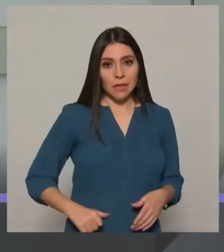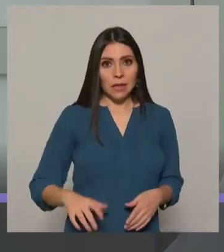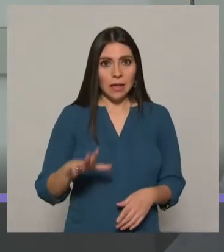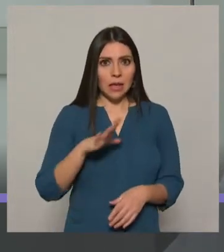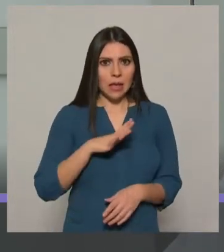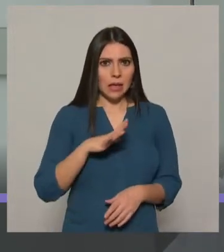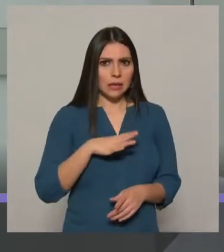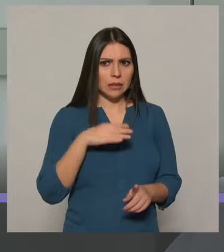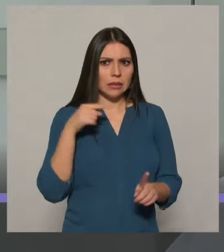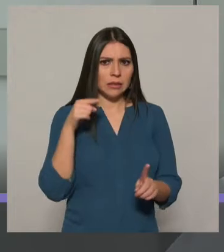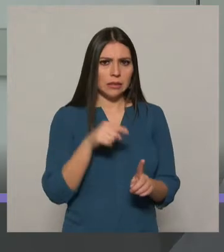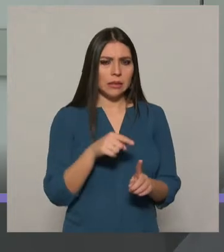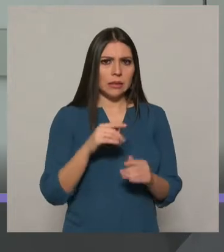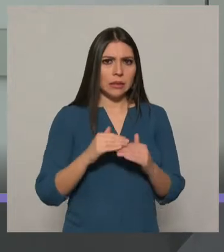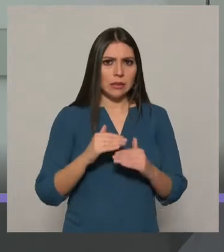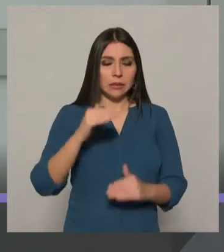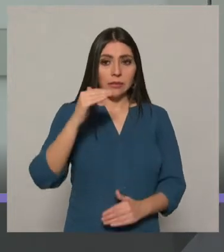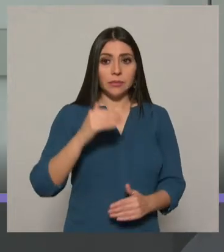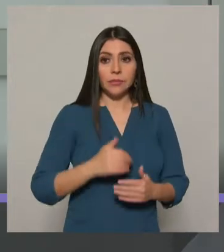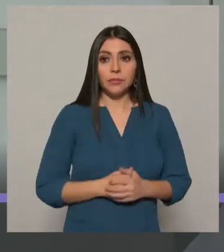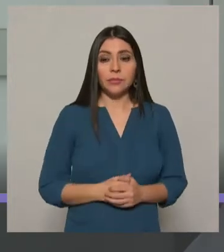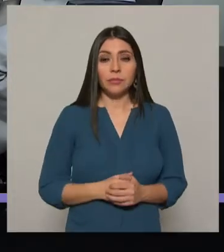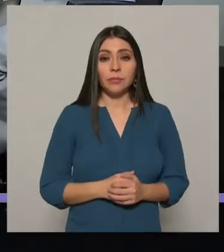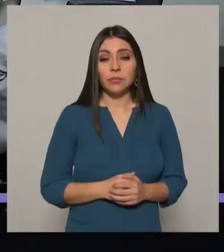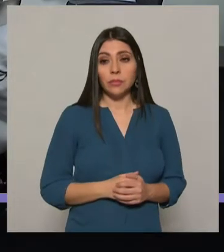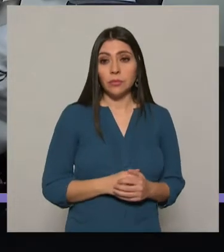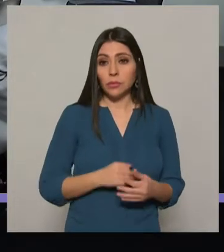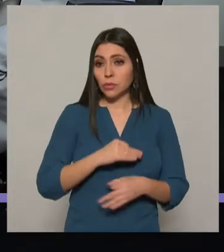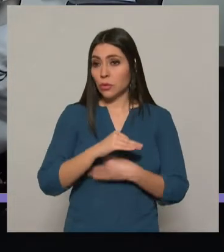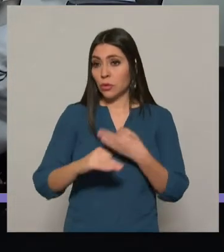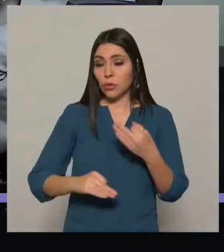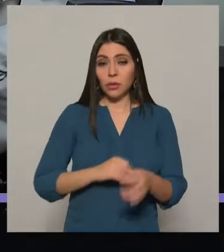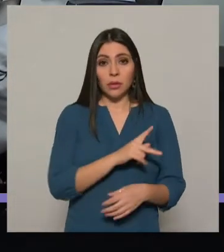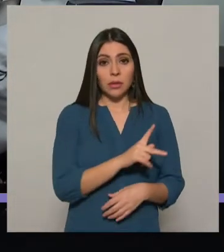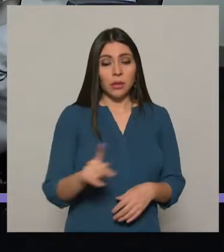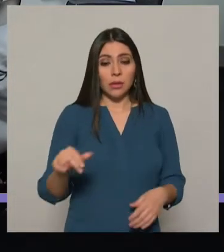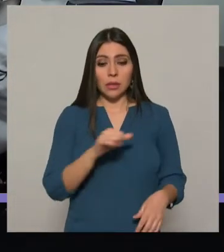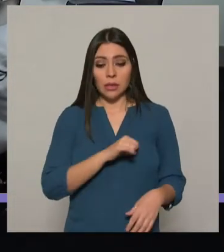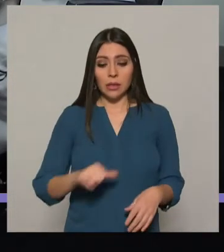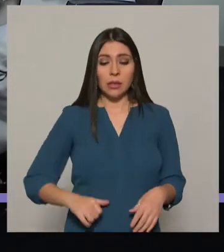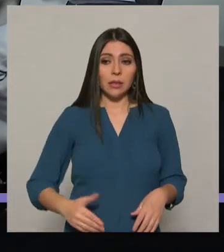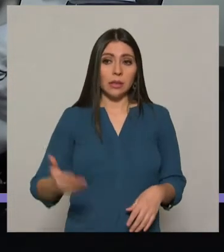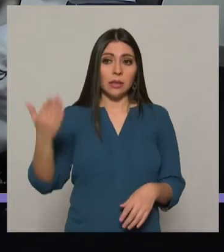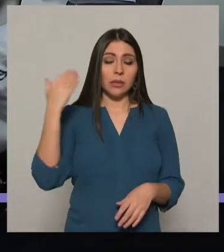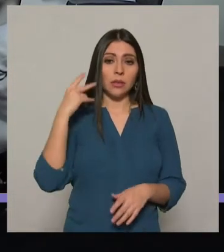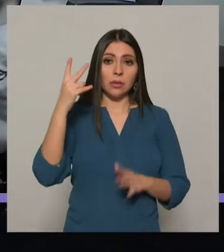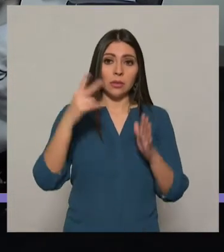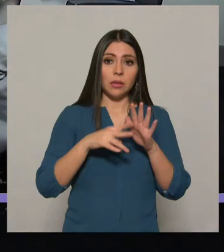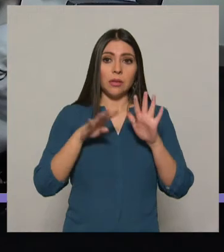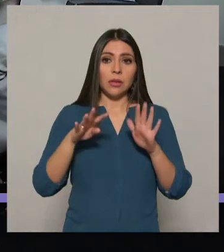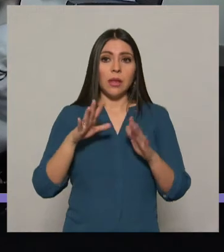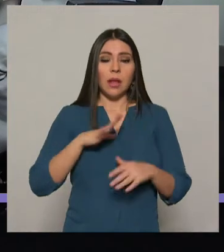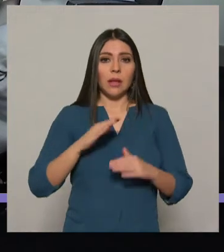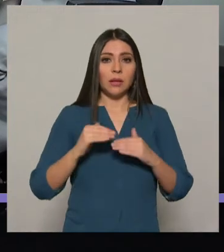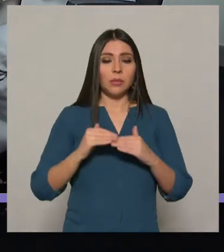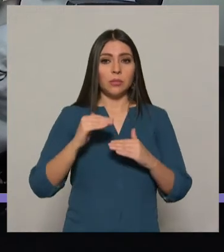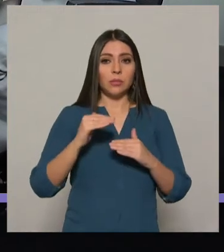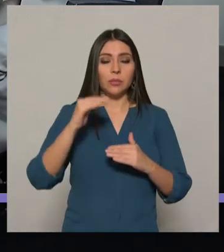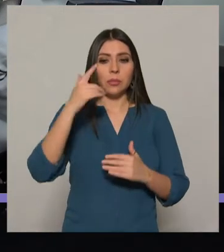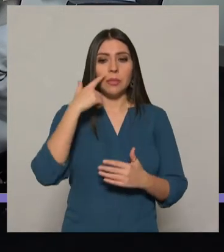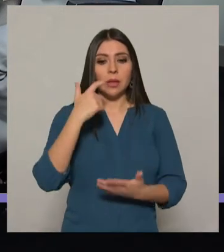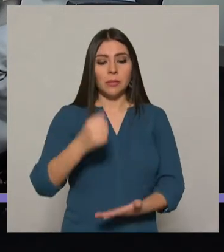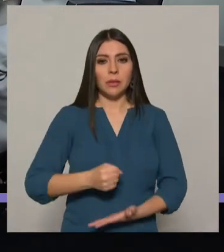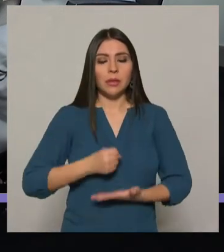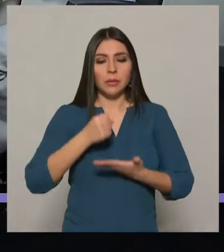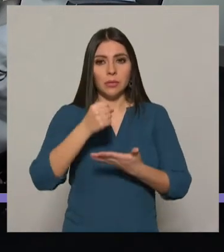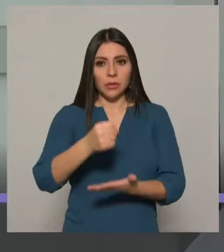una fórmula. ¿Tiene un incremento? Todas las alcaldías generaron desde 2019 un incremento en materia presupuestal.